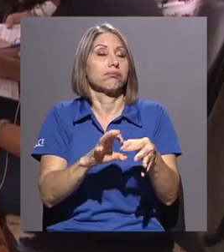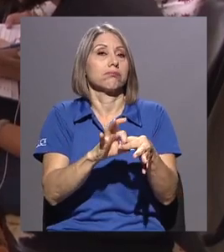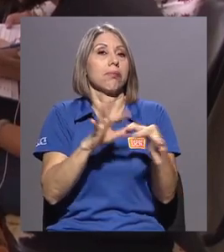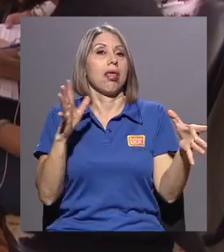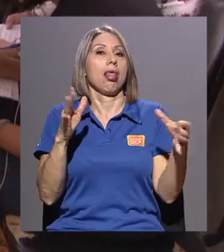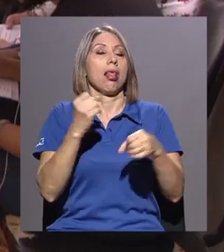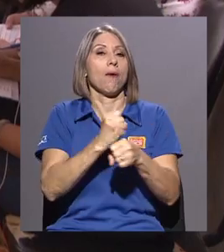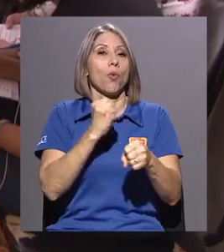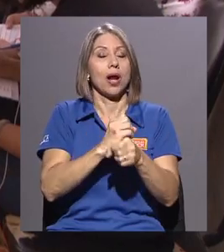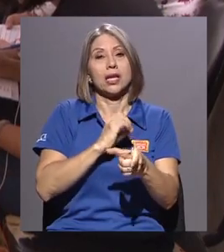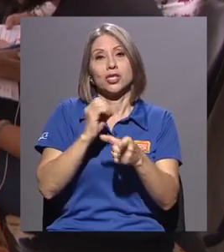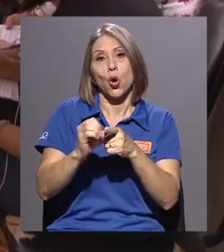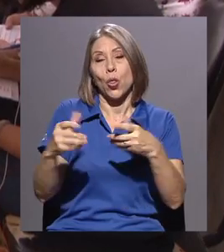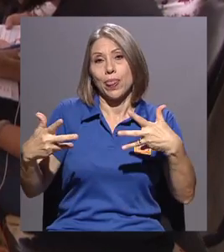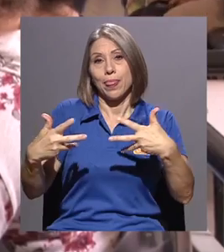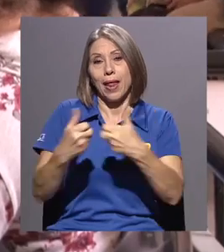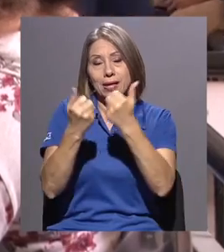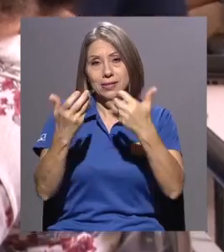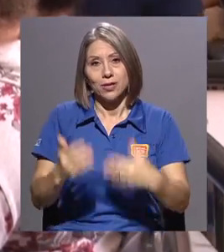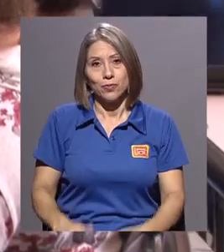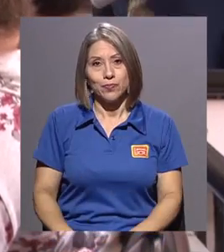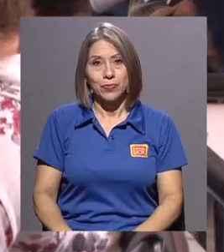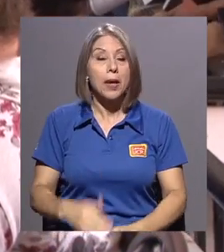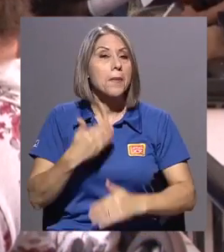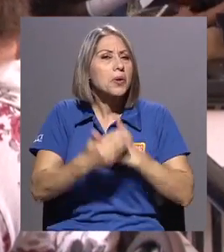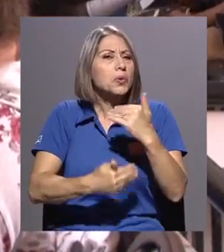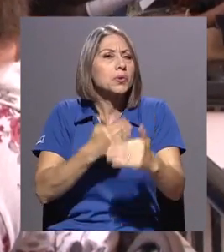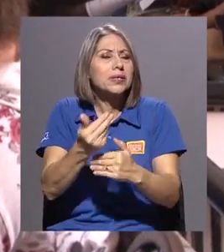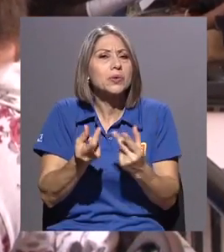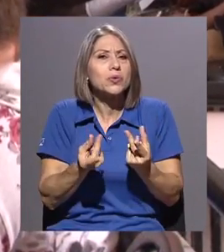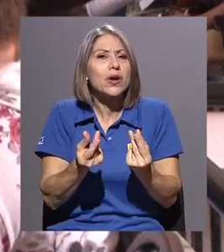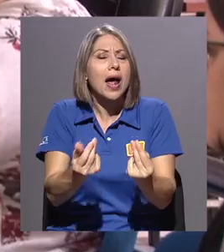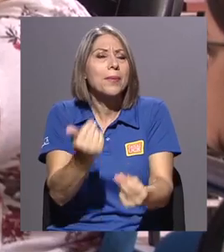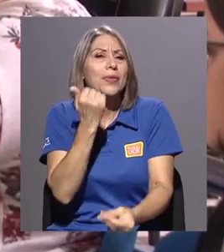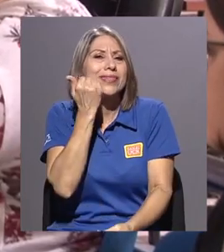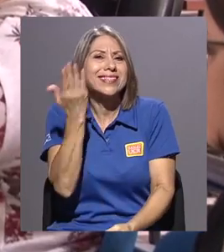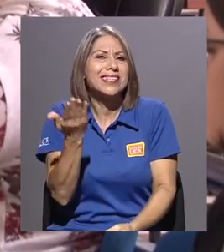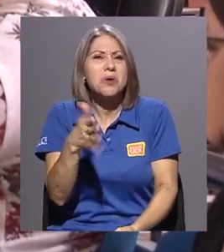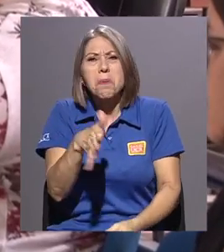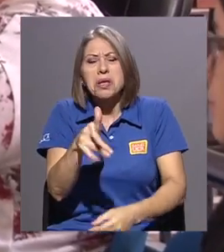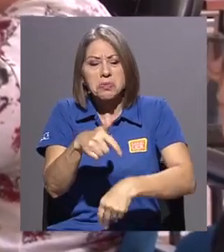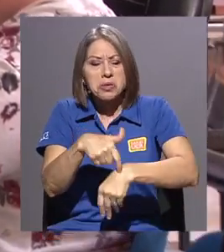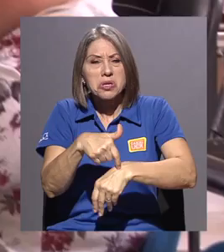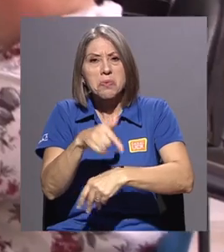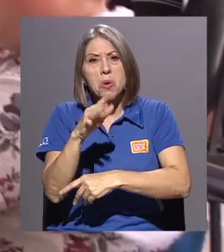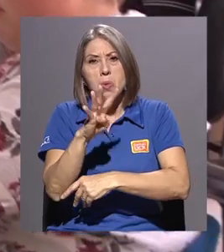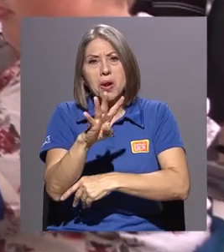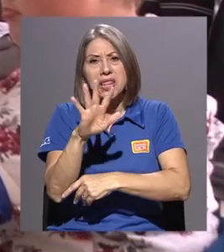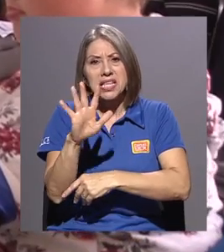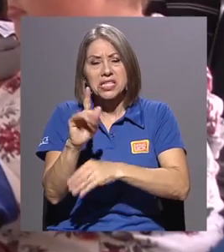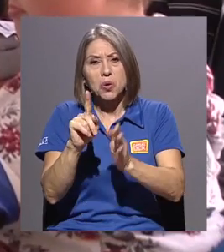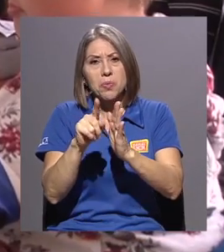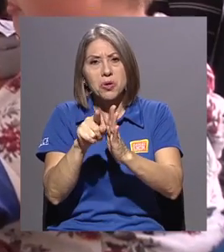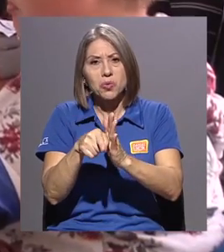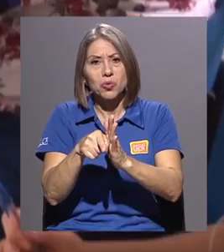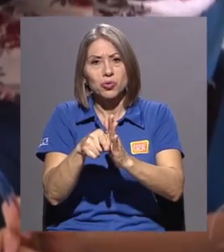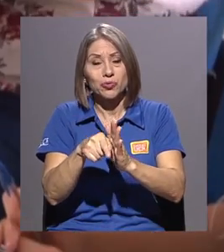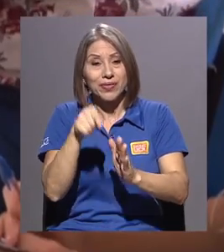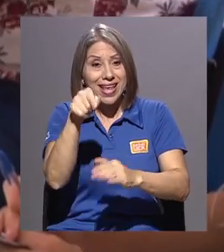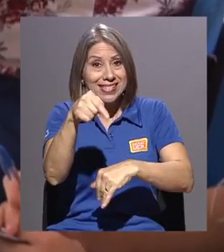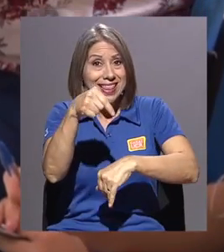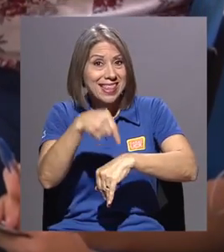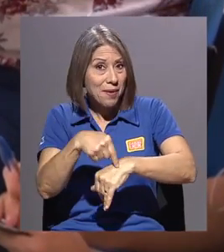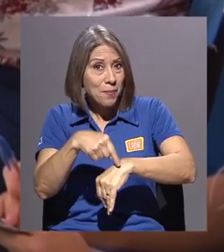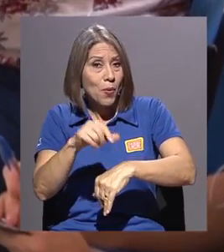tránsito. El proceso es rápido y sencillo. Dura alrededor de 45 minutos y de ese tiempo